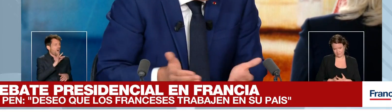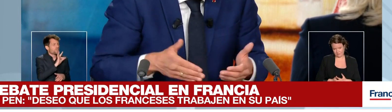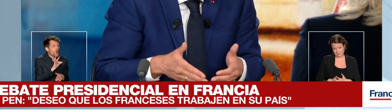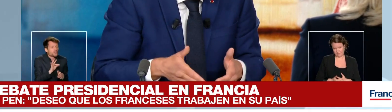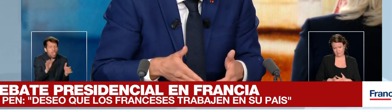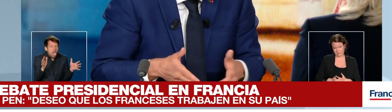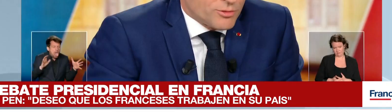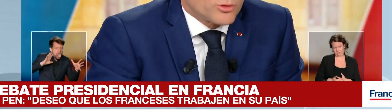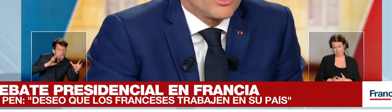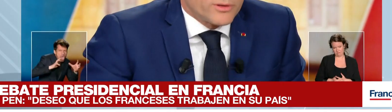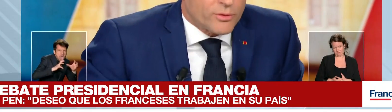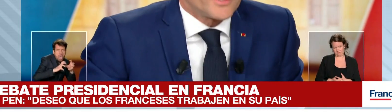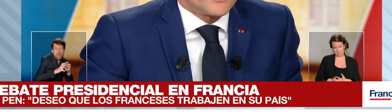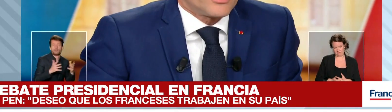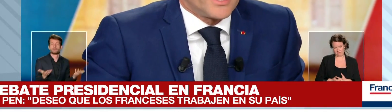pensar que Francia es enclenque.